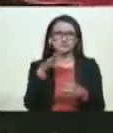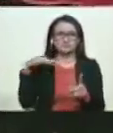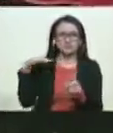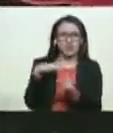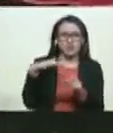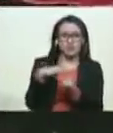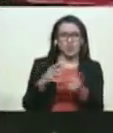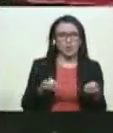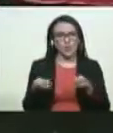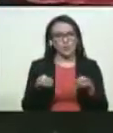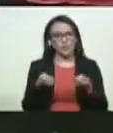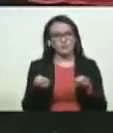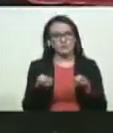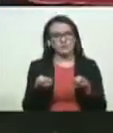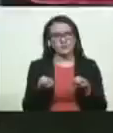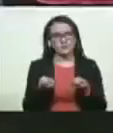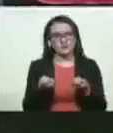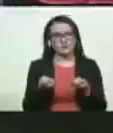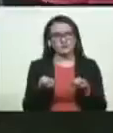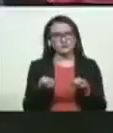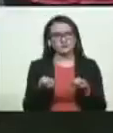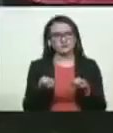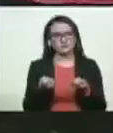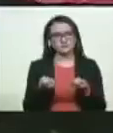economía popular y familiar